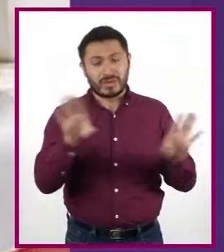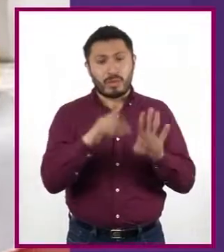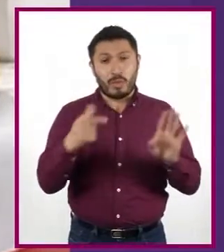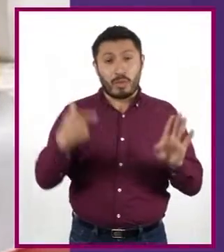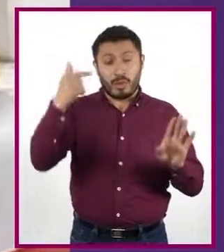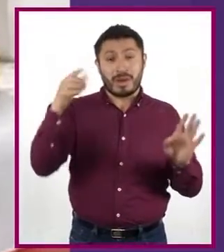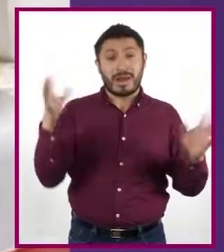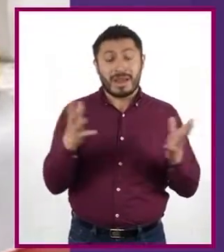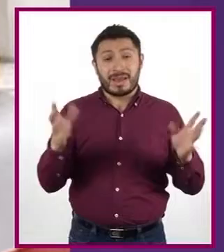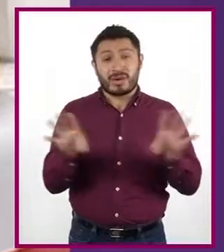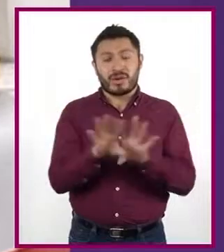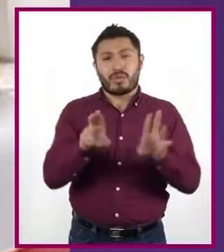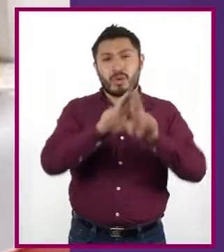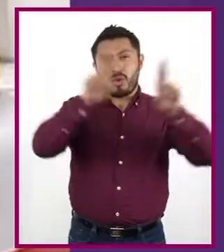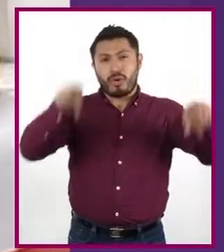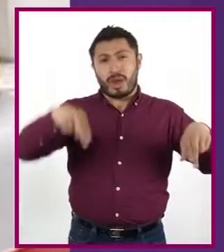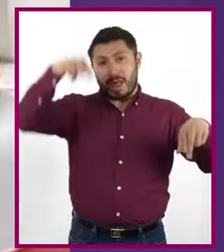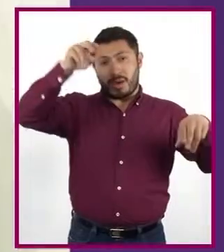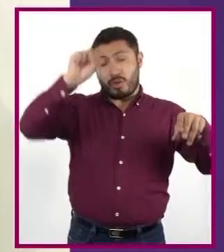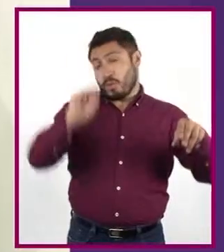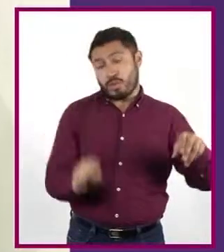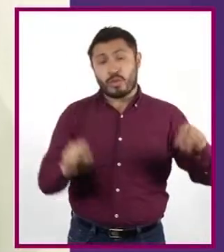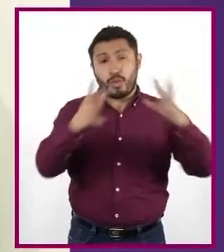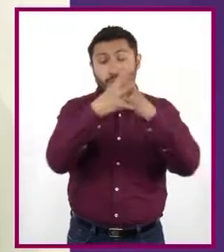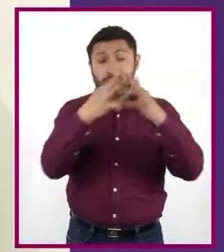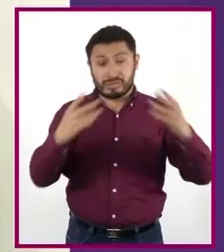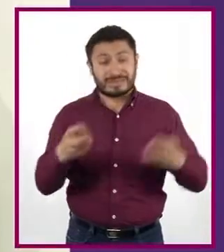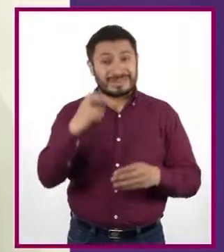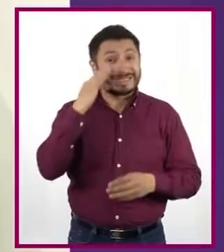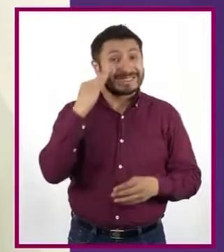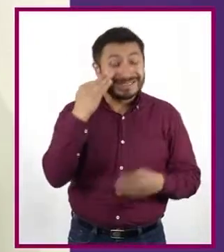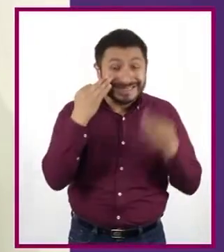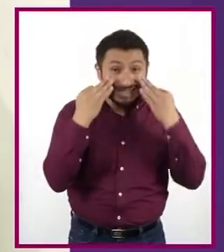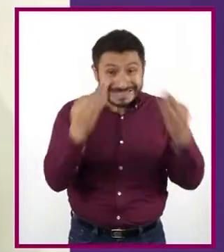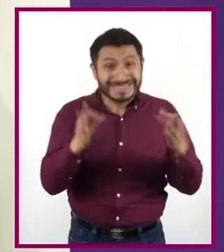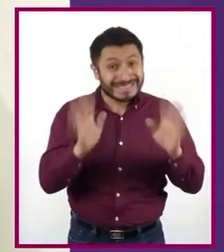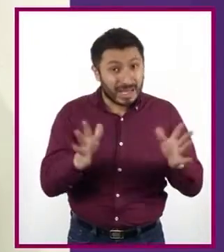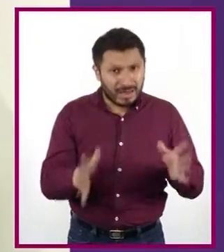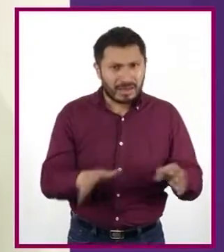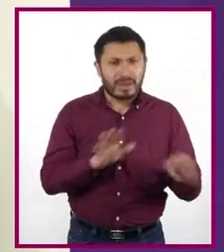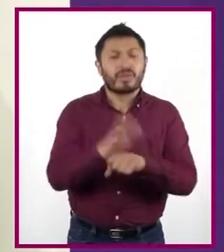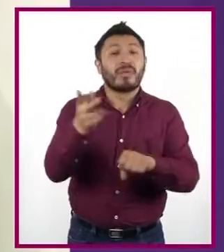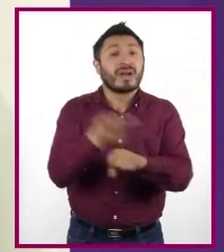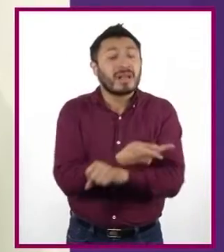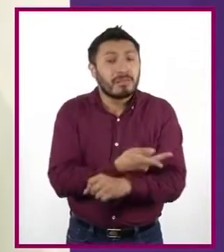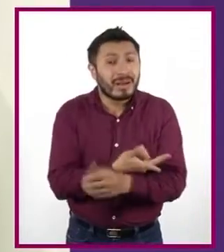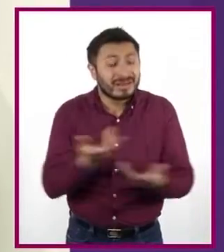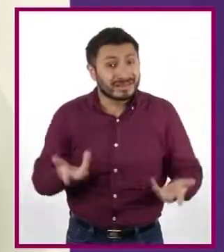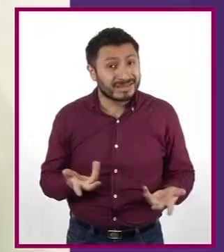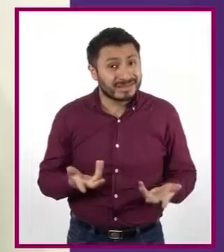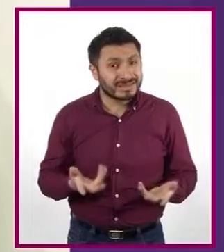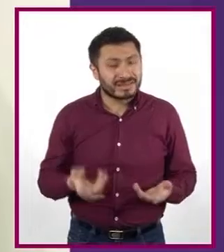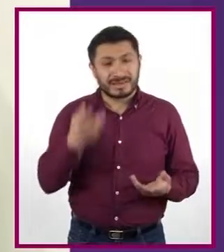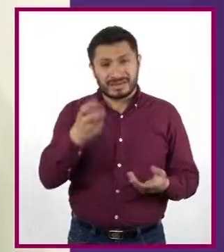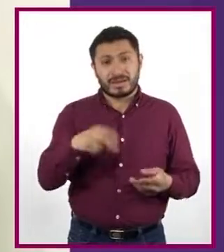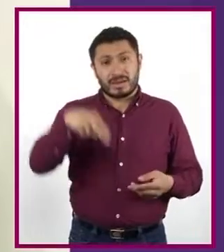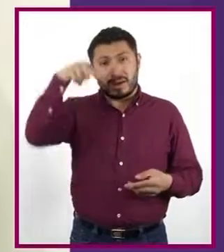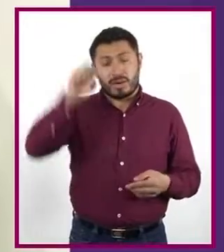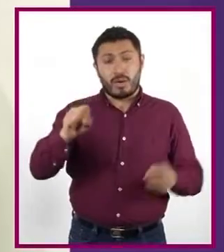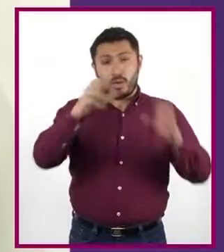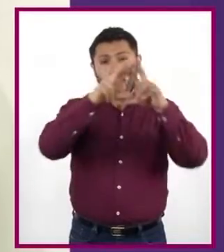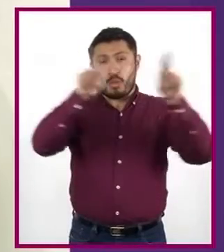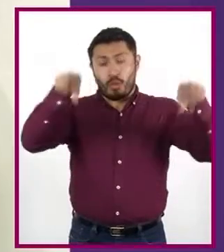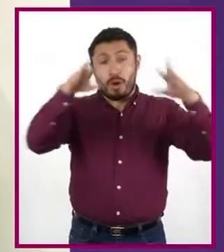un glaciar, como ya lo hemos visto. ¿Qué sucede cuando se derriten los glaciares? Sucede que se incrementa